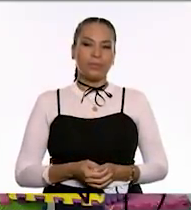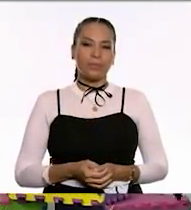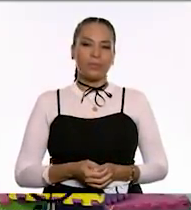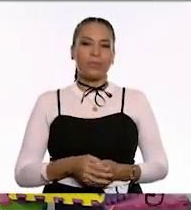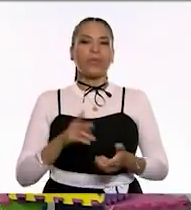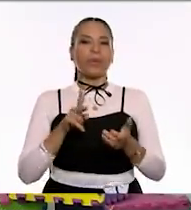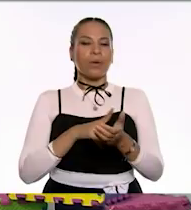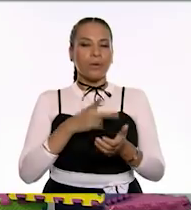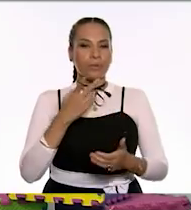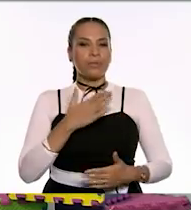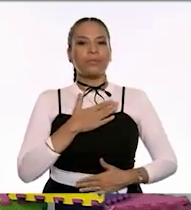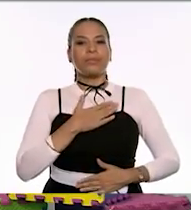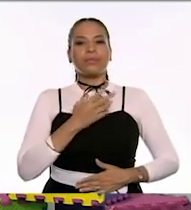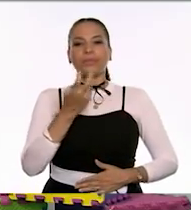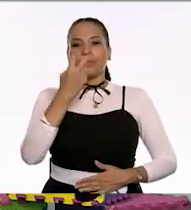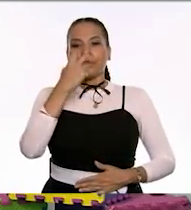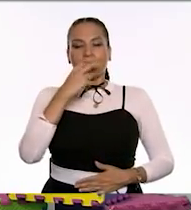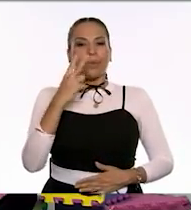Una vez más.